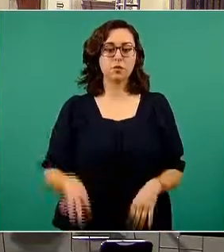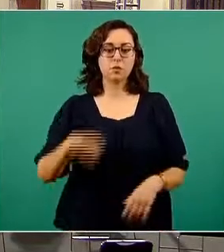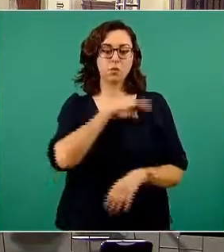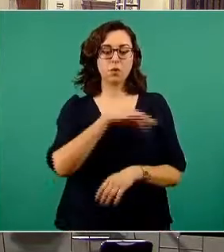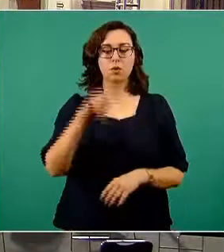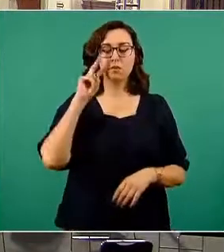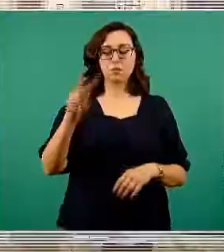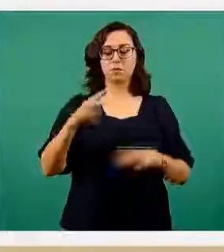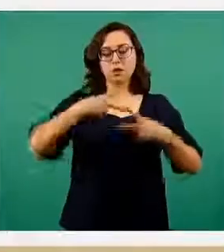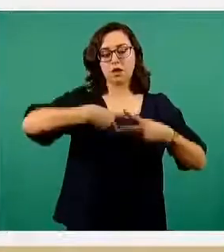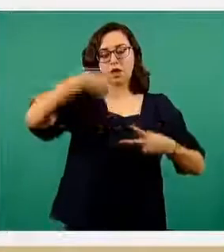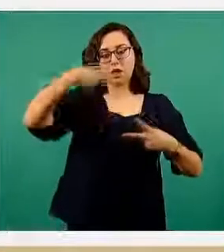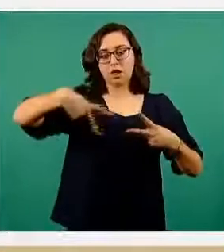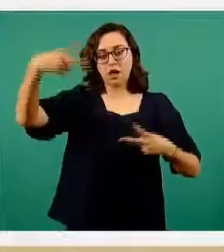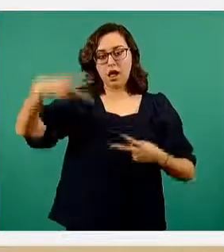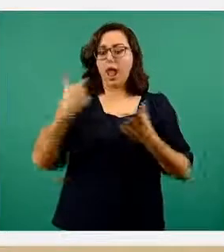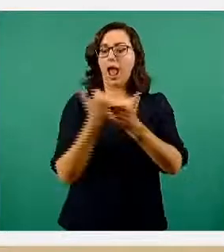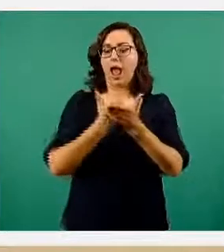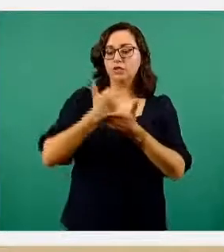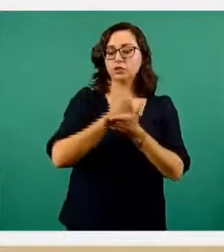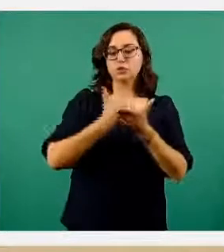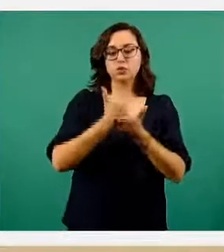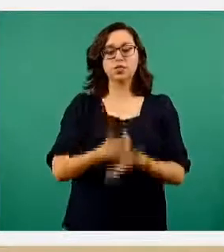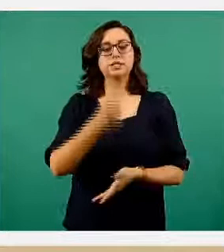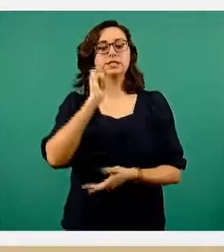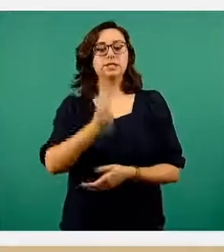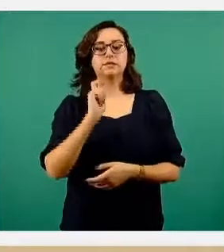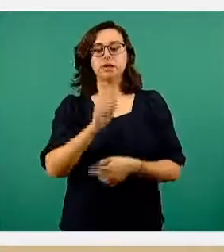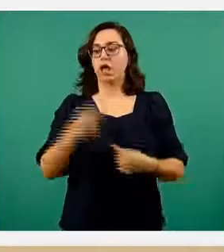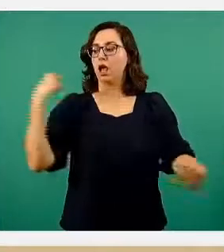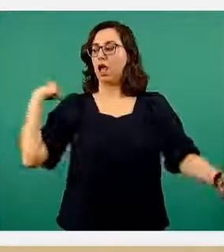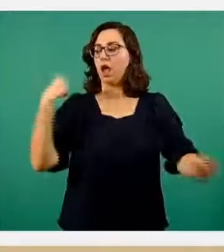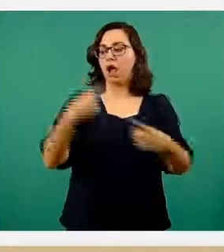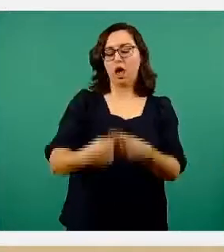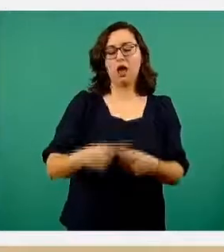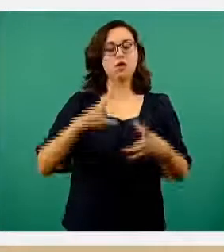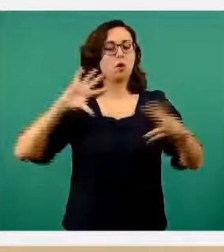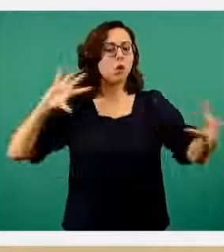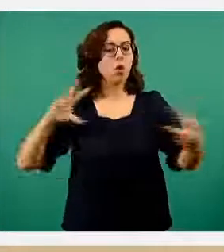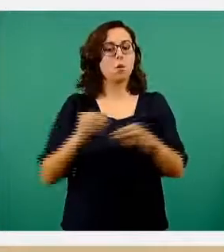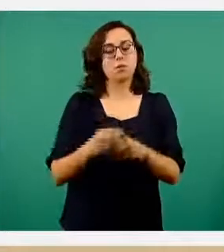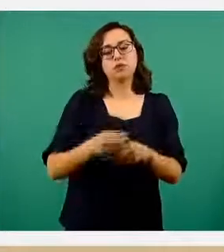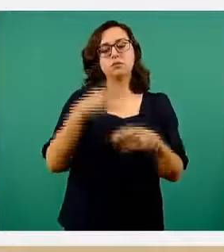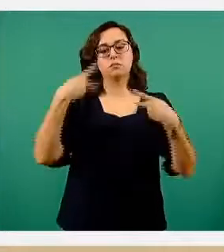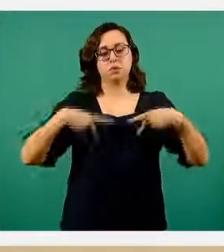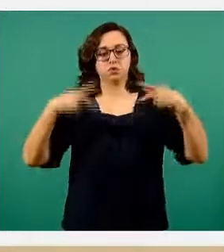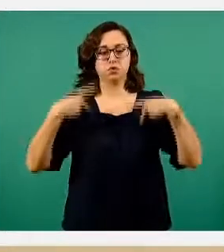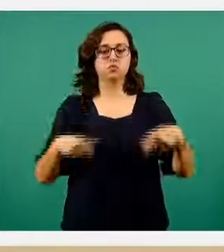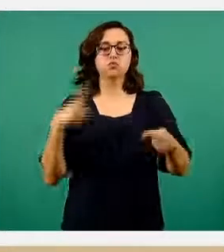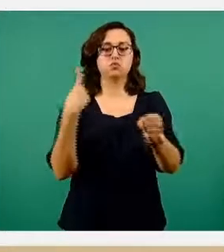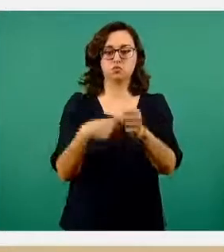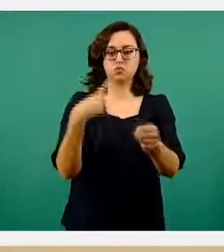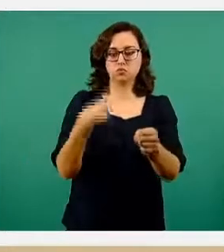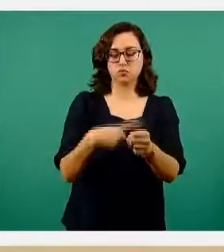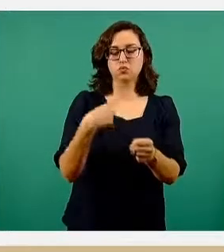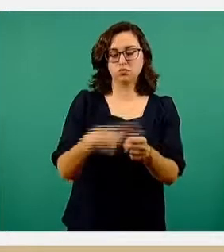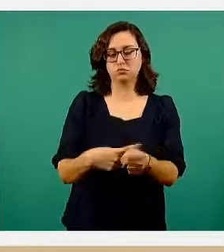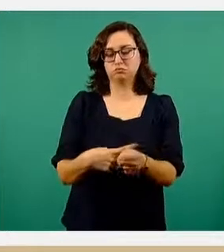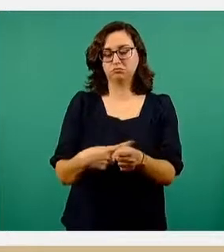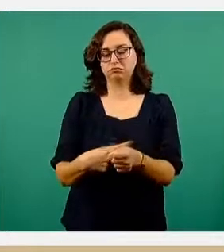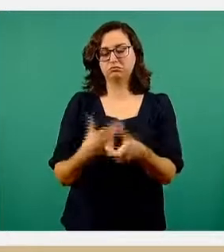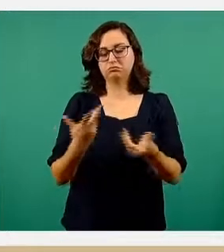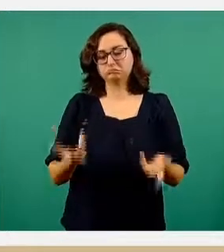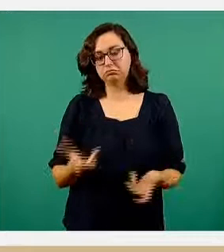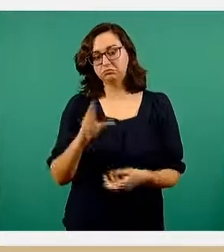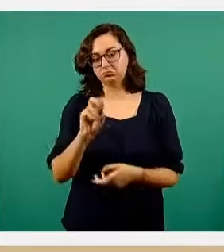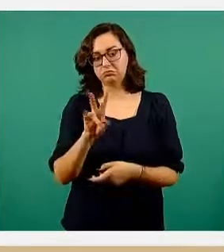donde están representadas todas las personas que en su momento han sido clasificadas como casos estimados de COVID. Esta estimación